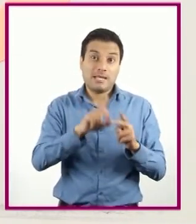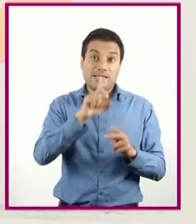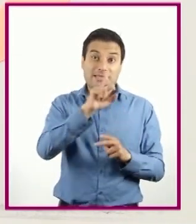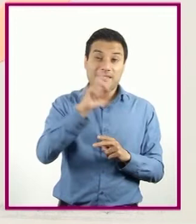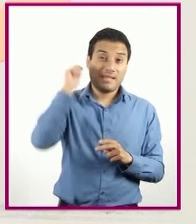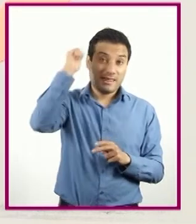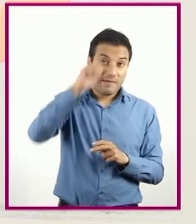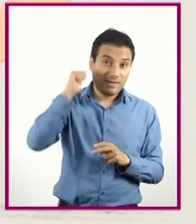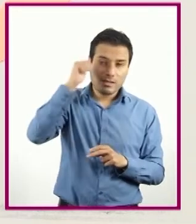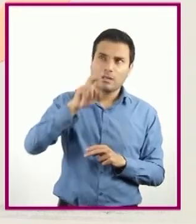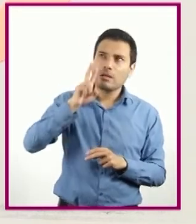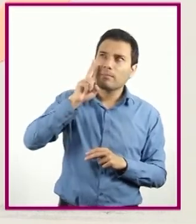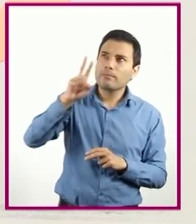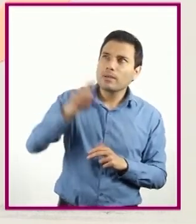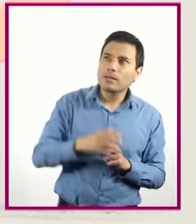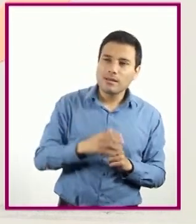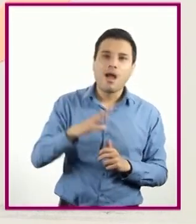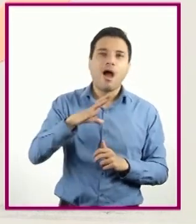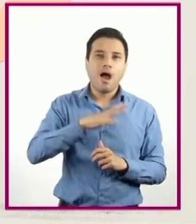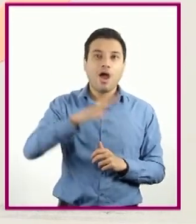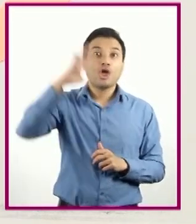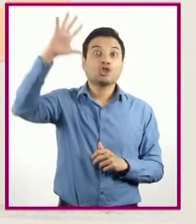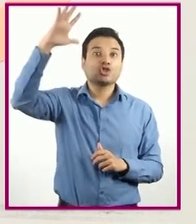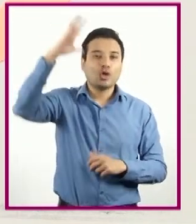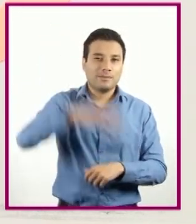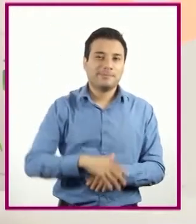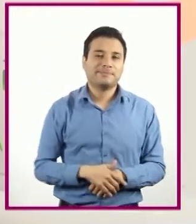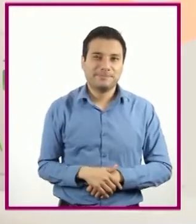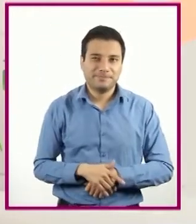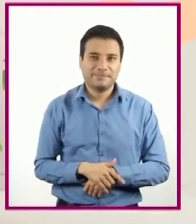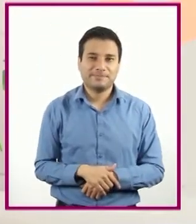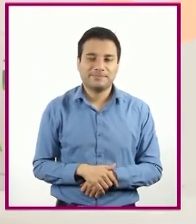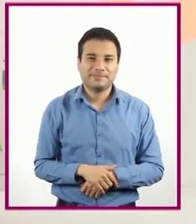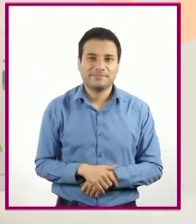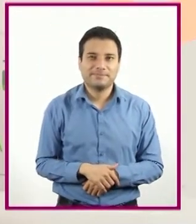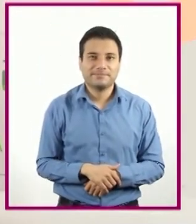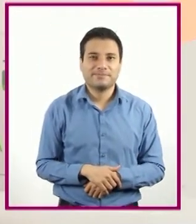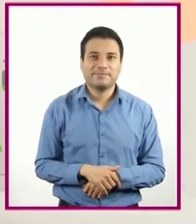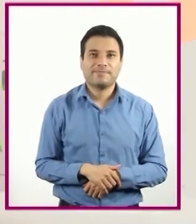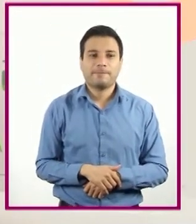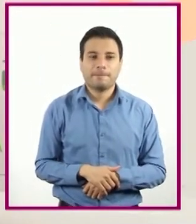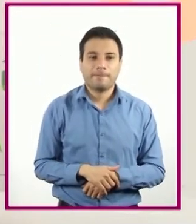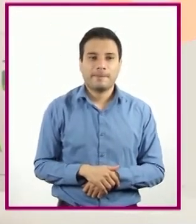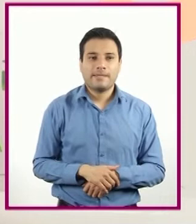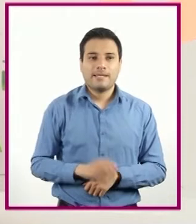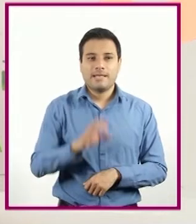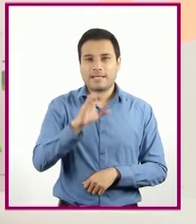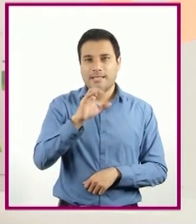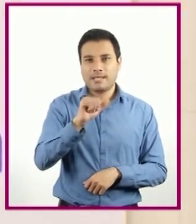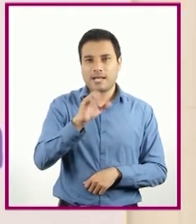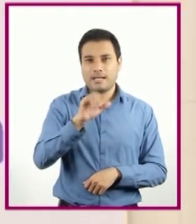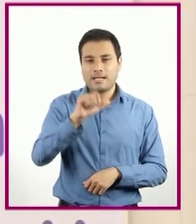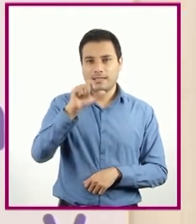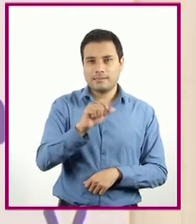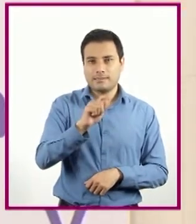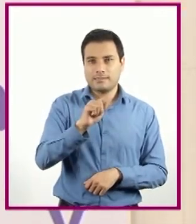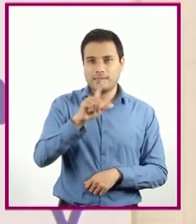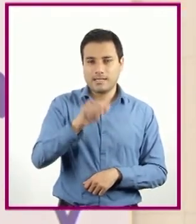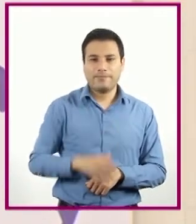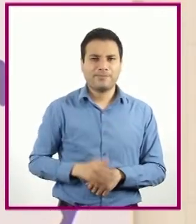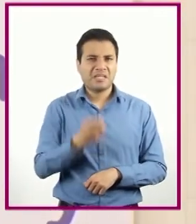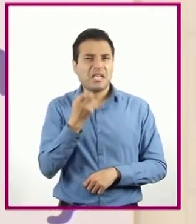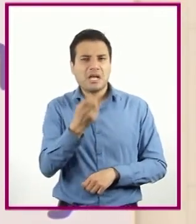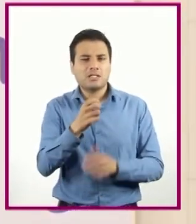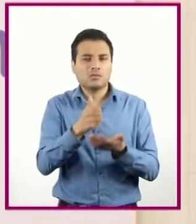sol entrar por un ducto vertical de pequeñas dimensiones. Cacaxtla y el azul de los mayas. La ciudad